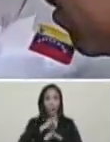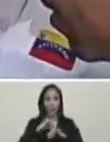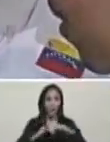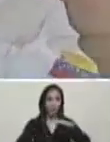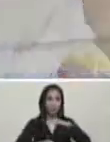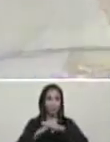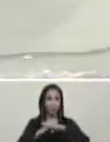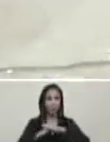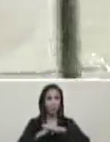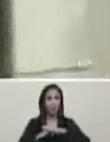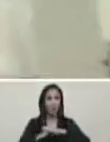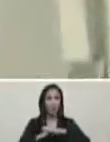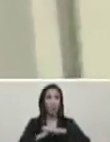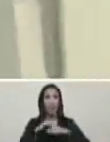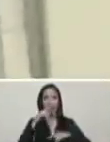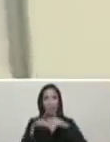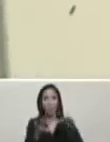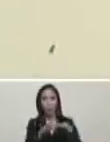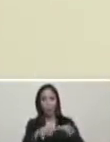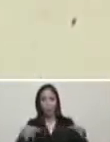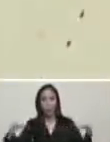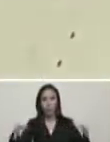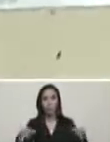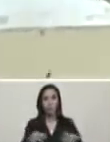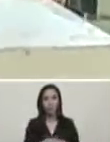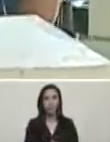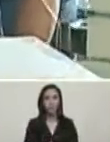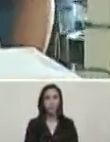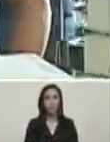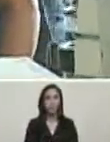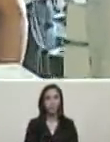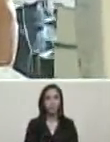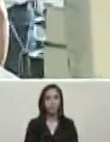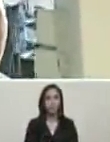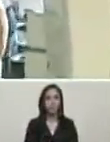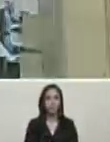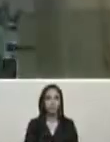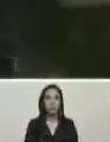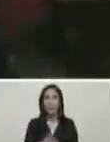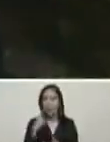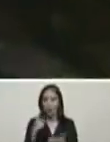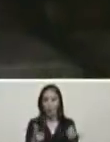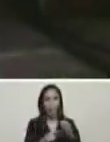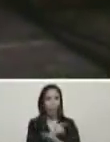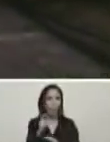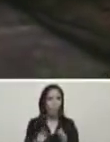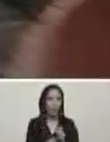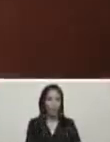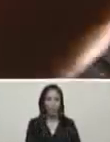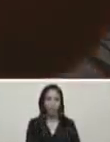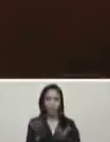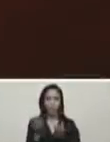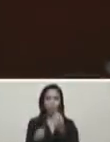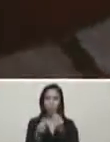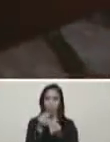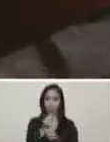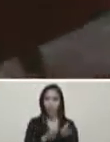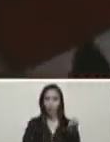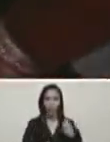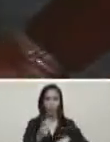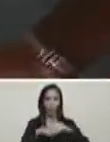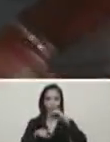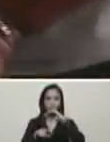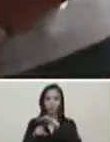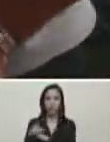viene el sellado de la bolsa y este alimento más tiene que ser industrial. Va de manera